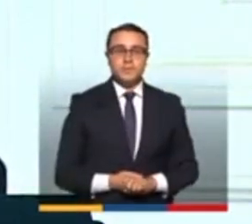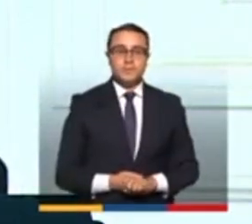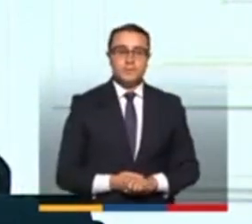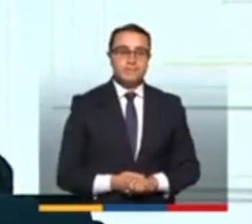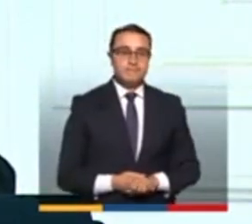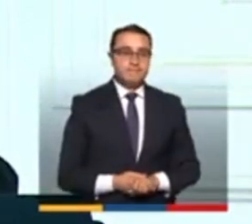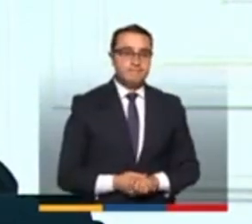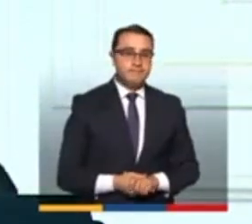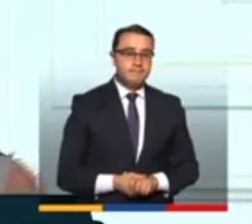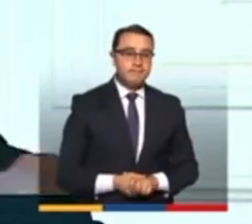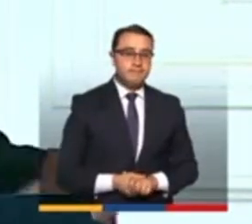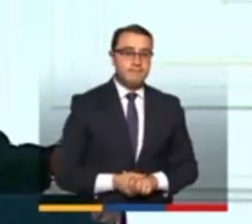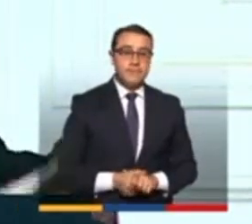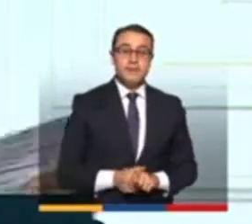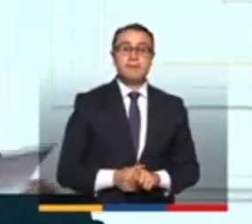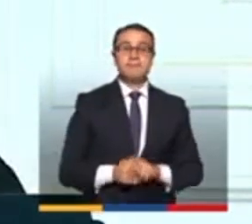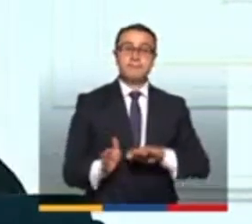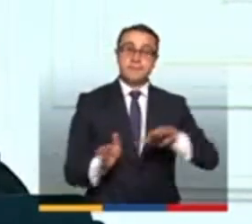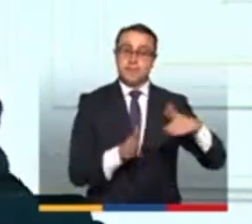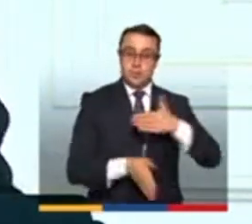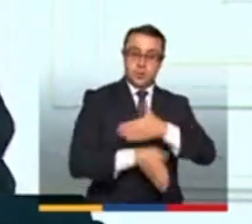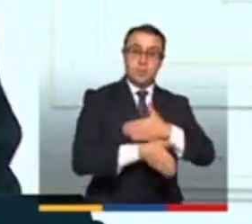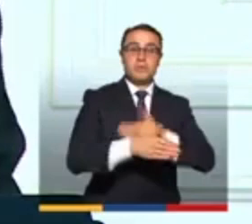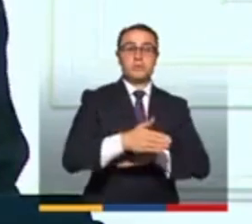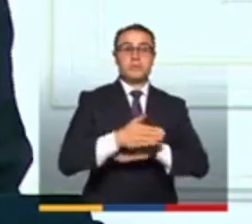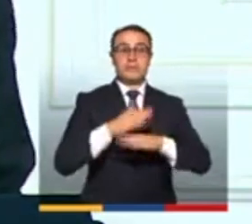Seguimos ahí con seguridad privada, Dios mío.